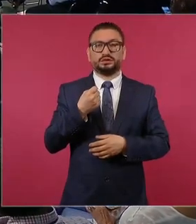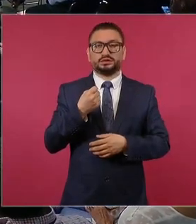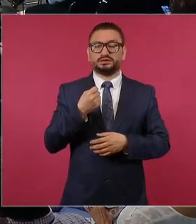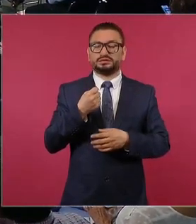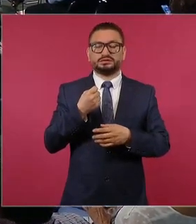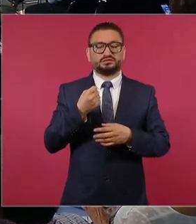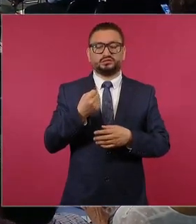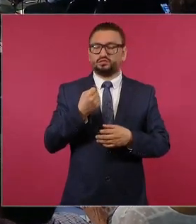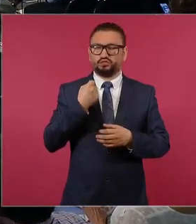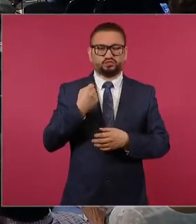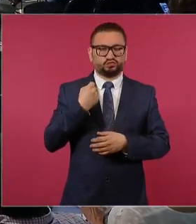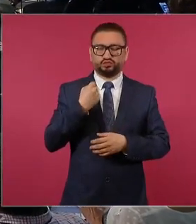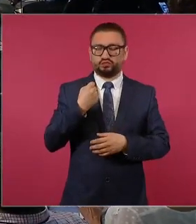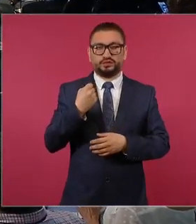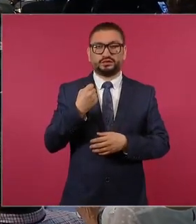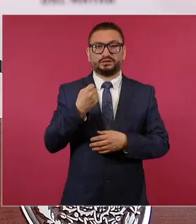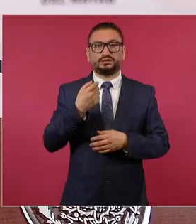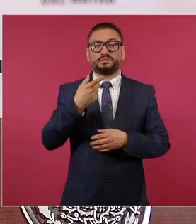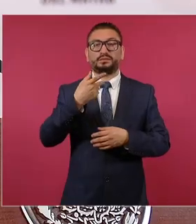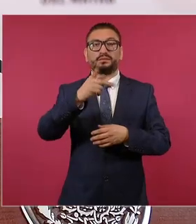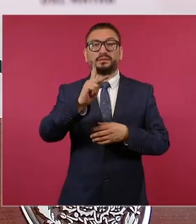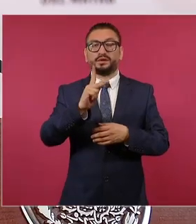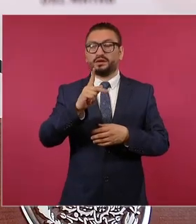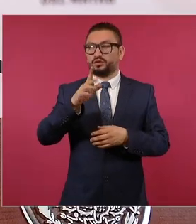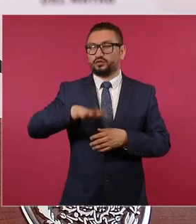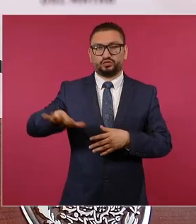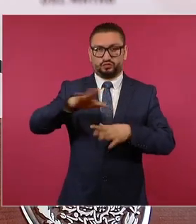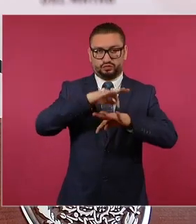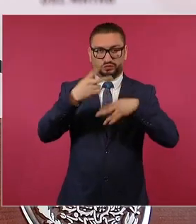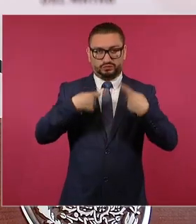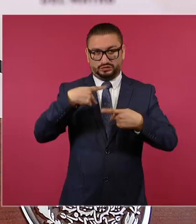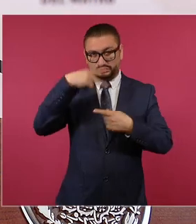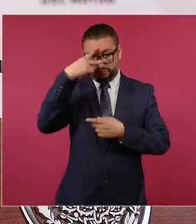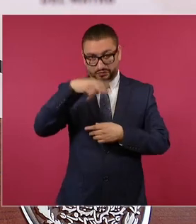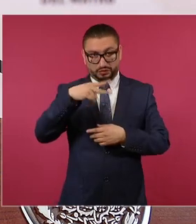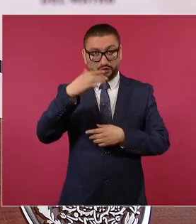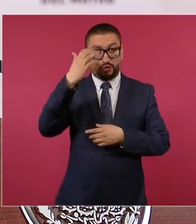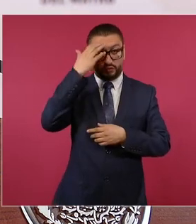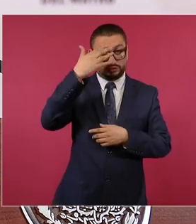muy fuerte, muy fuerte, y no todos los mexicanos se enteran.